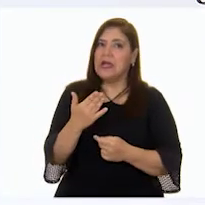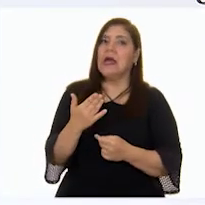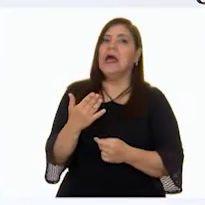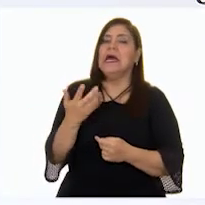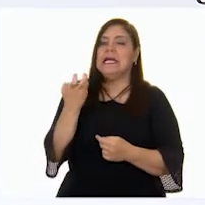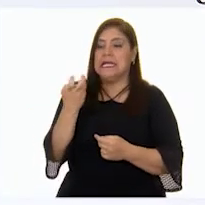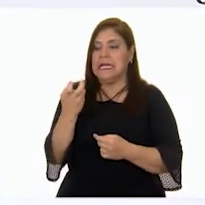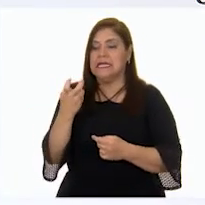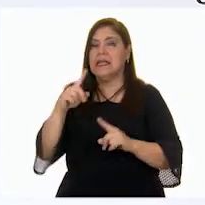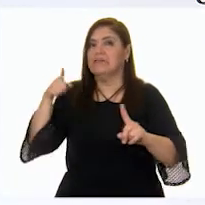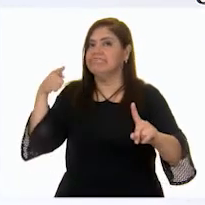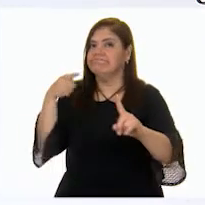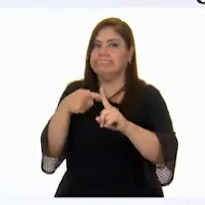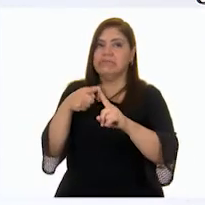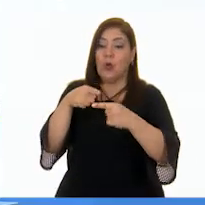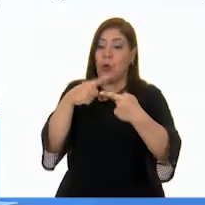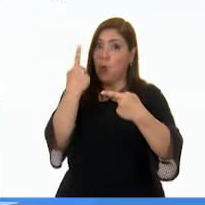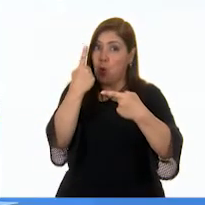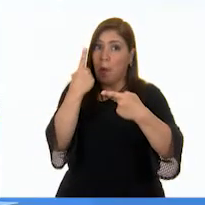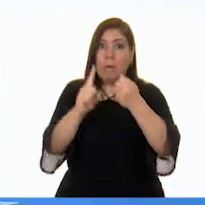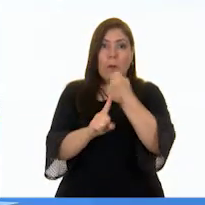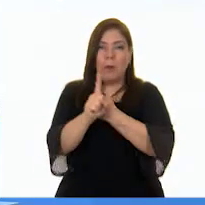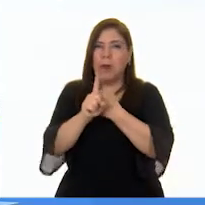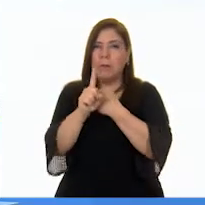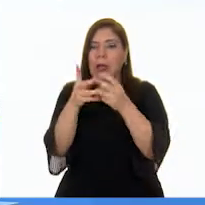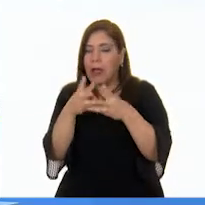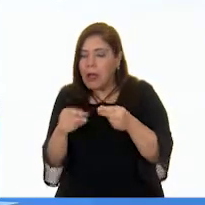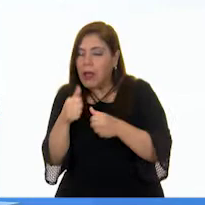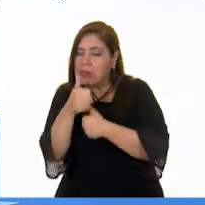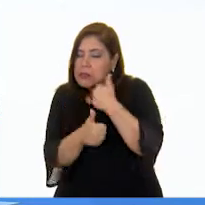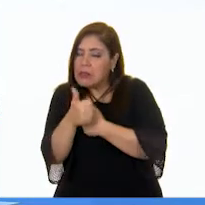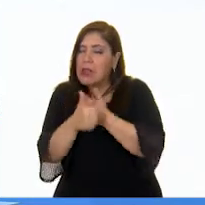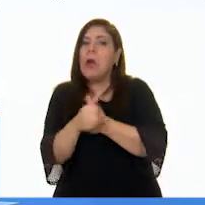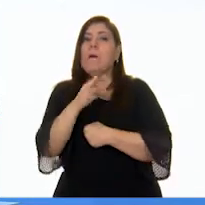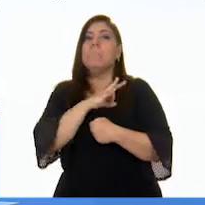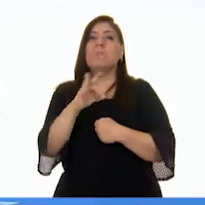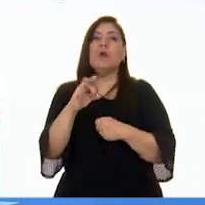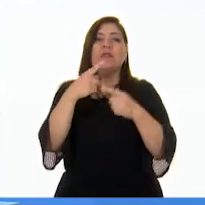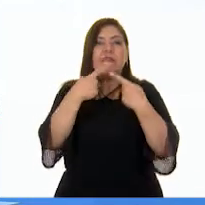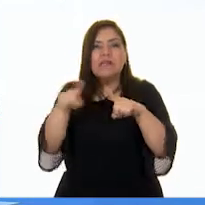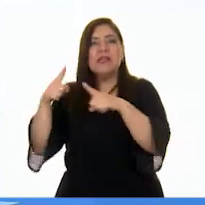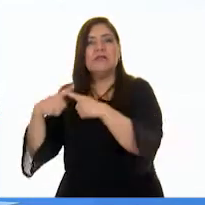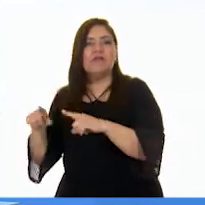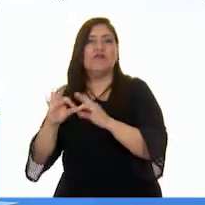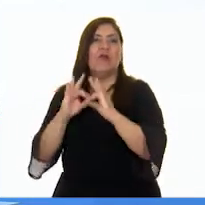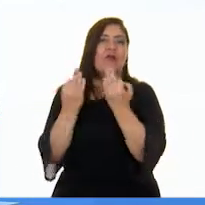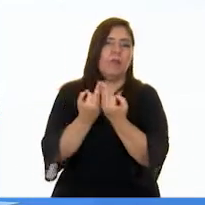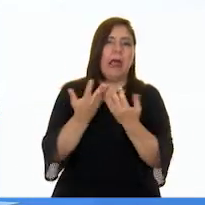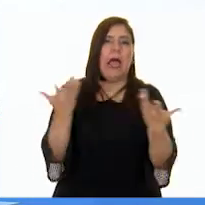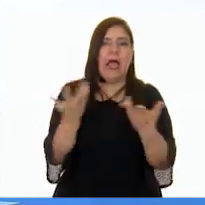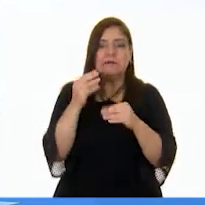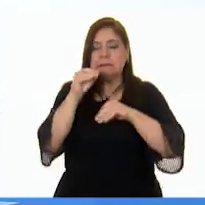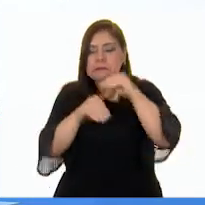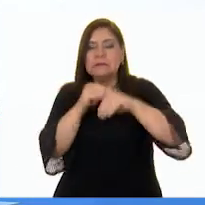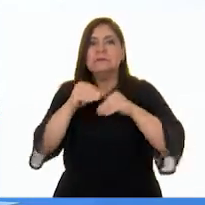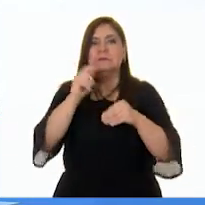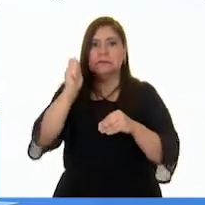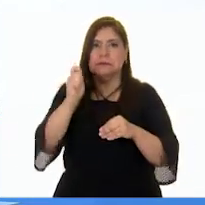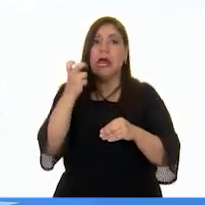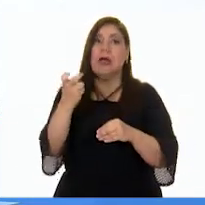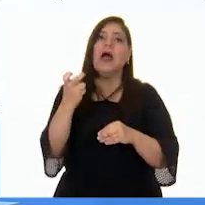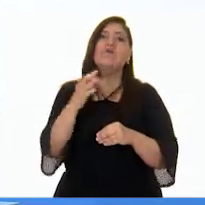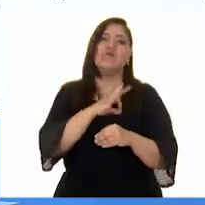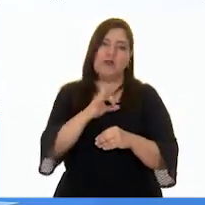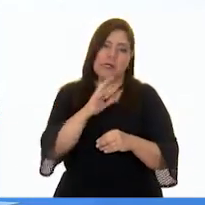exactamente al mismo lugar. Así es, María. Los dos procedimientos nos llevan al mismo resultado. Pero llegó la hora